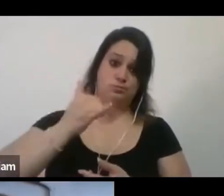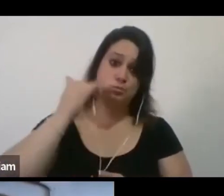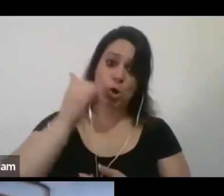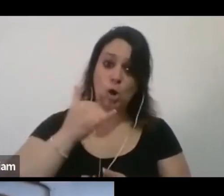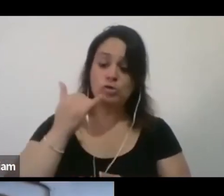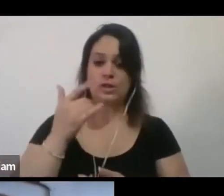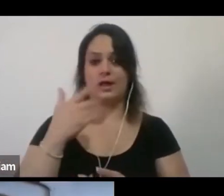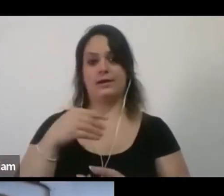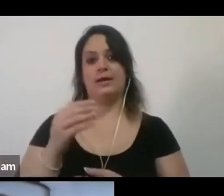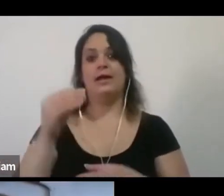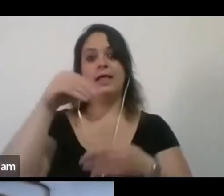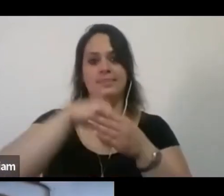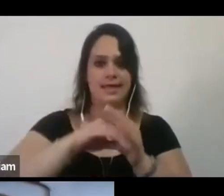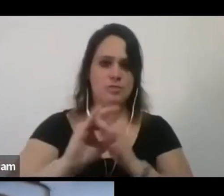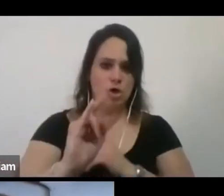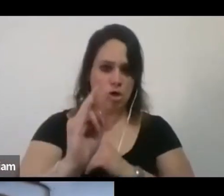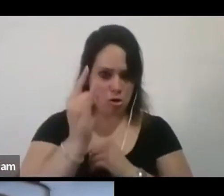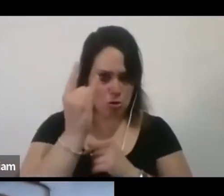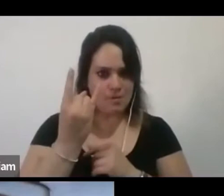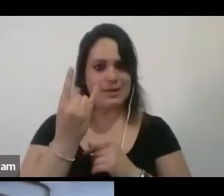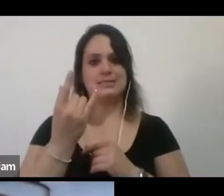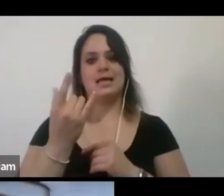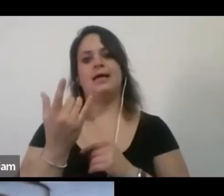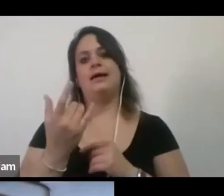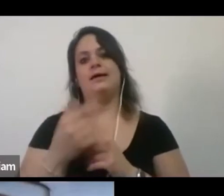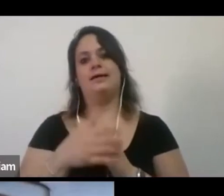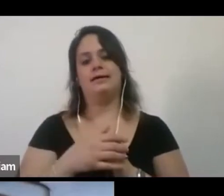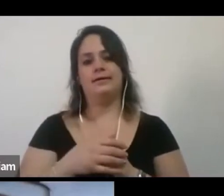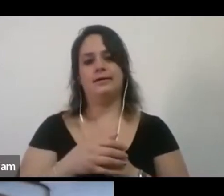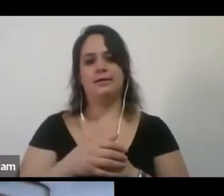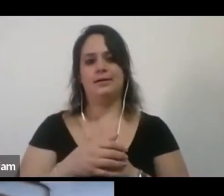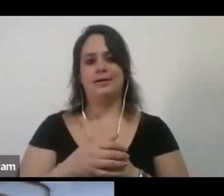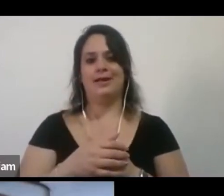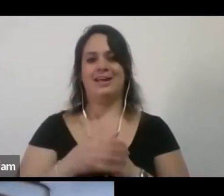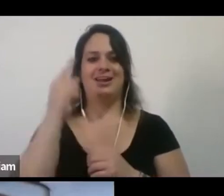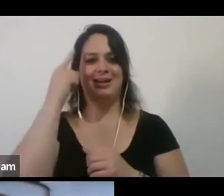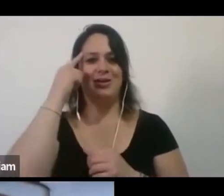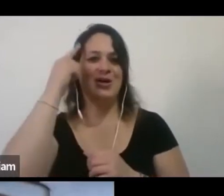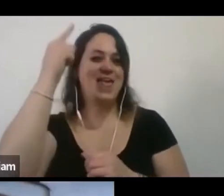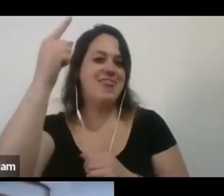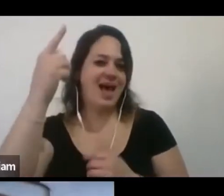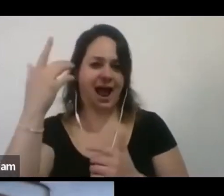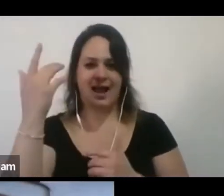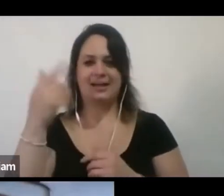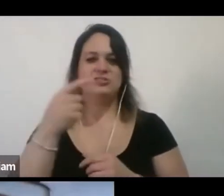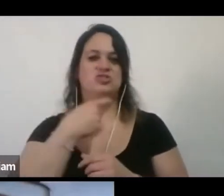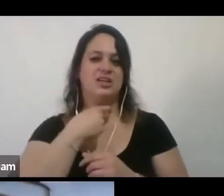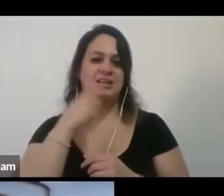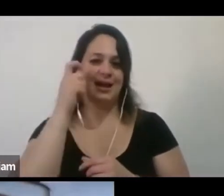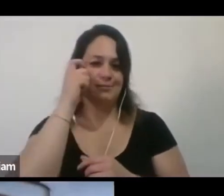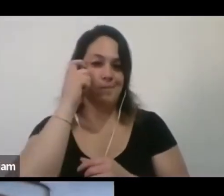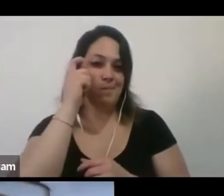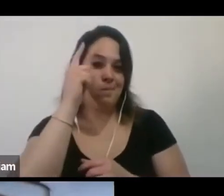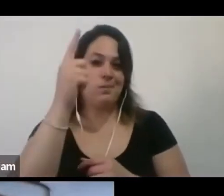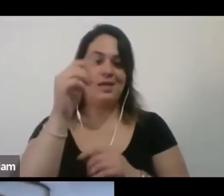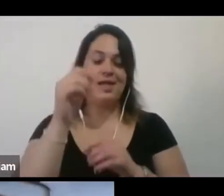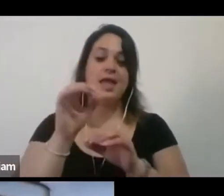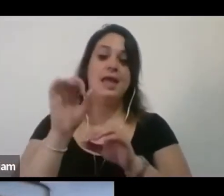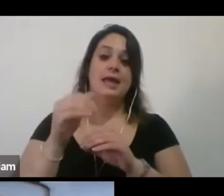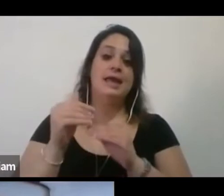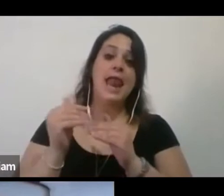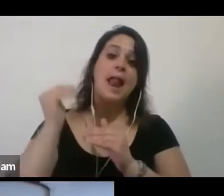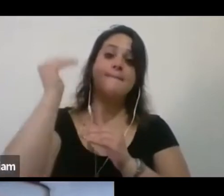de la universidad y lo ideal que yo quería trabajar y en lo que yo me quería formar y en el posgrado que